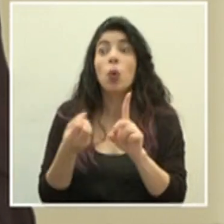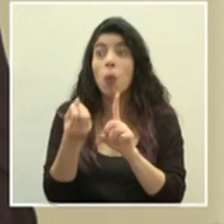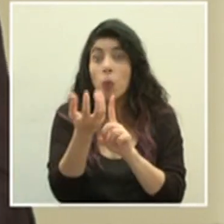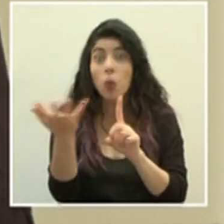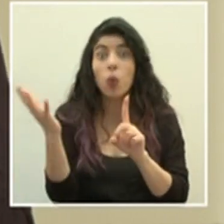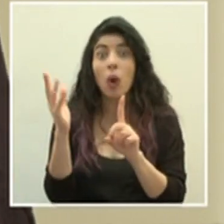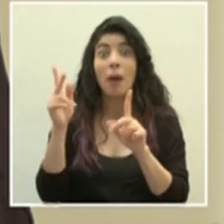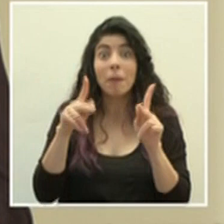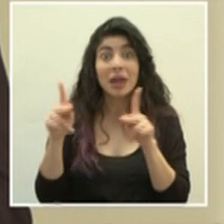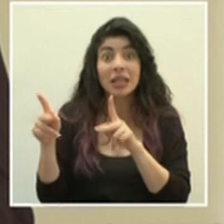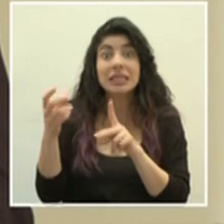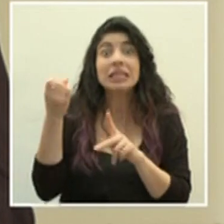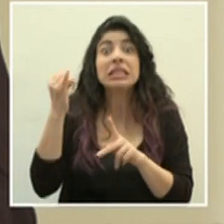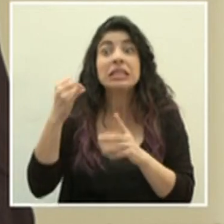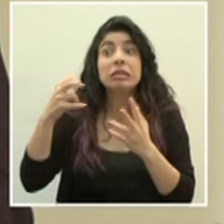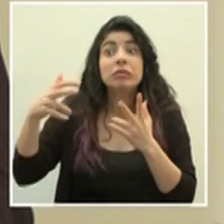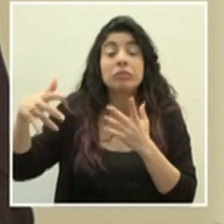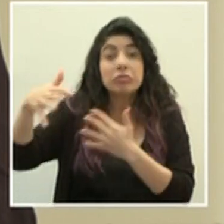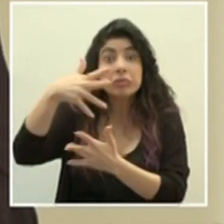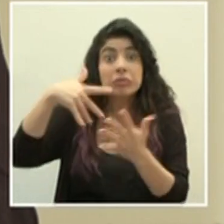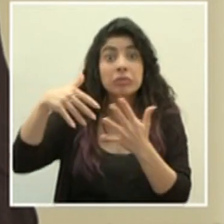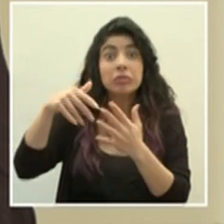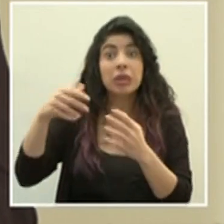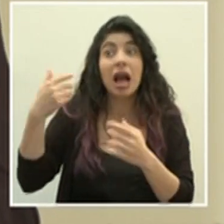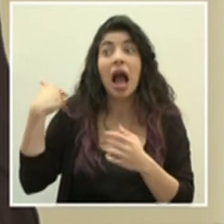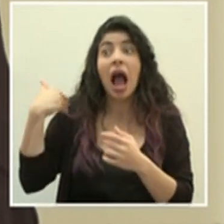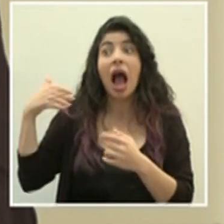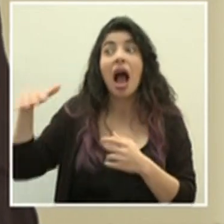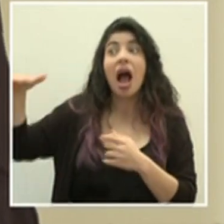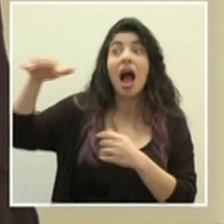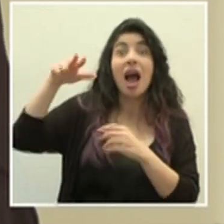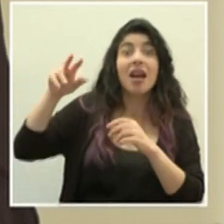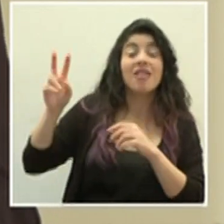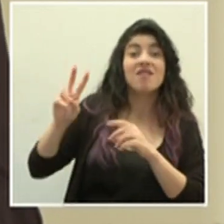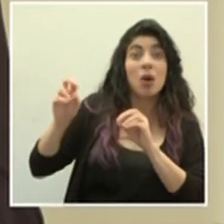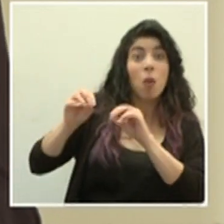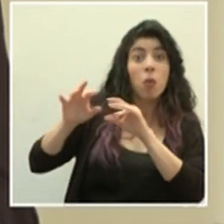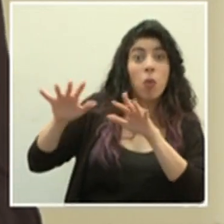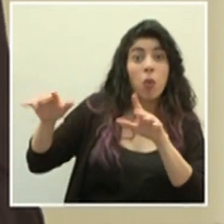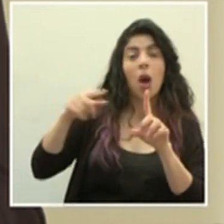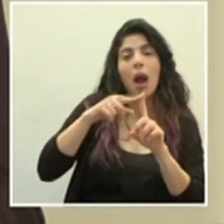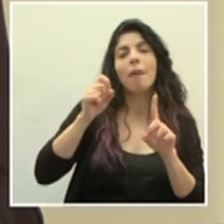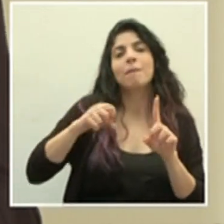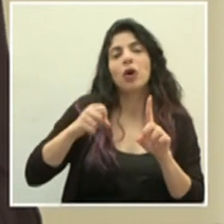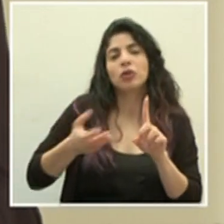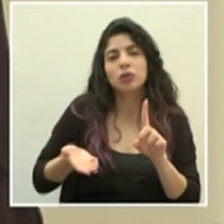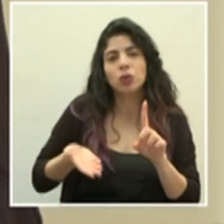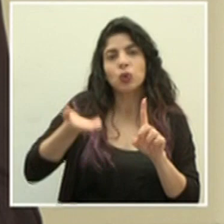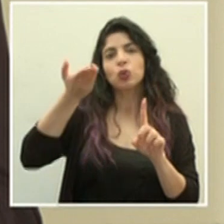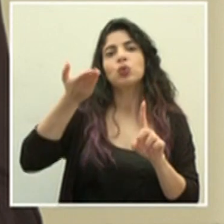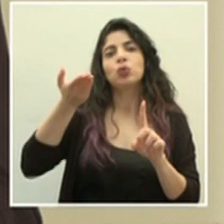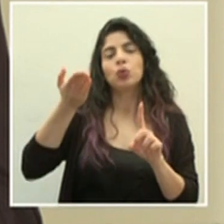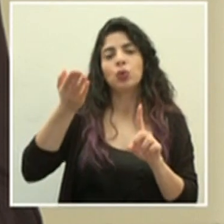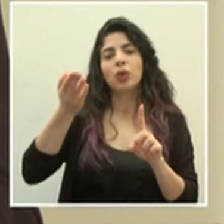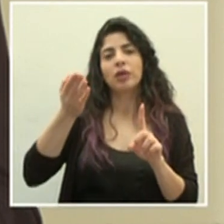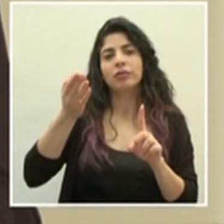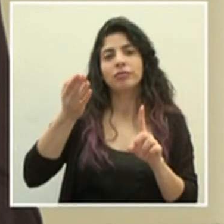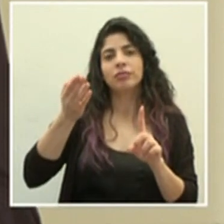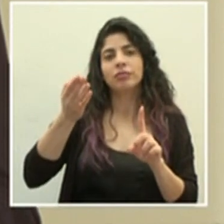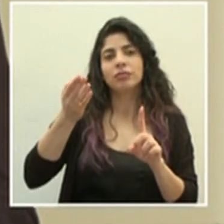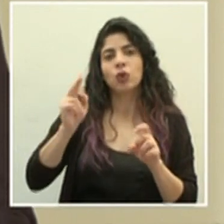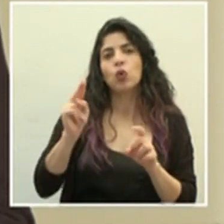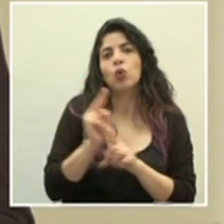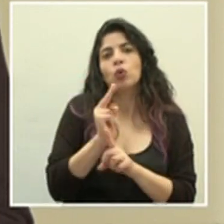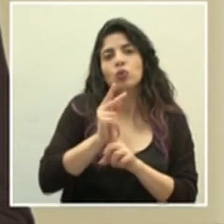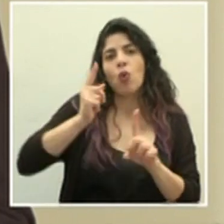en su momento, si existe ese escenario de transmisión amplificada, es factible que podamos elevar el nivel a un